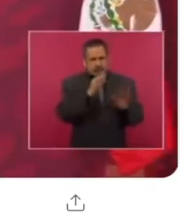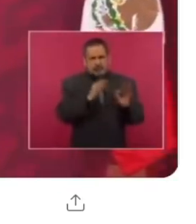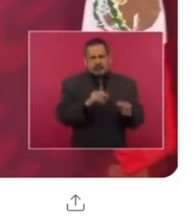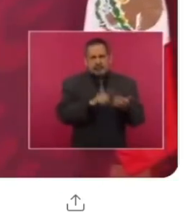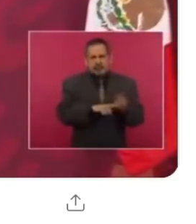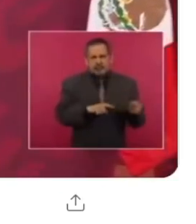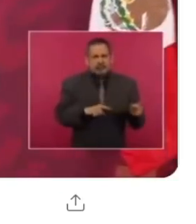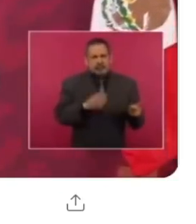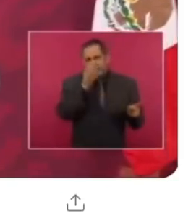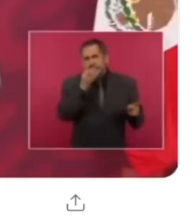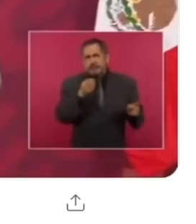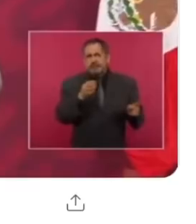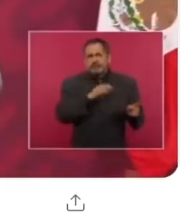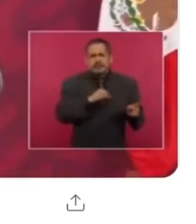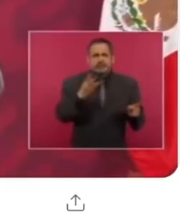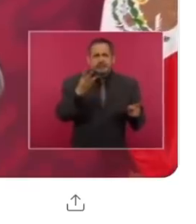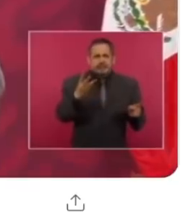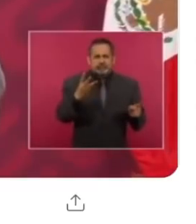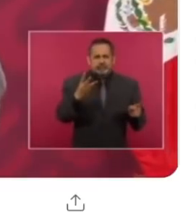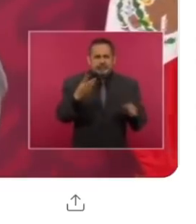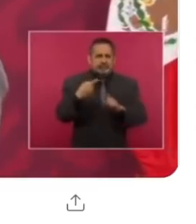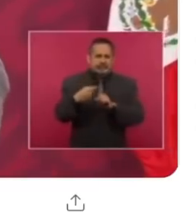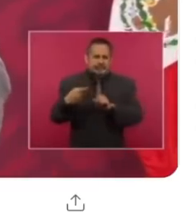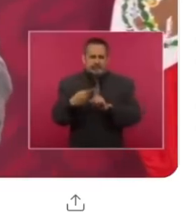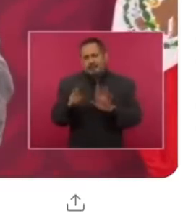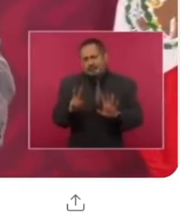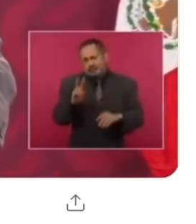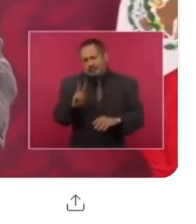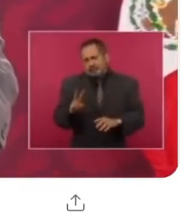como 3 hectáreas y medianas